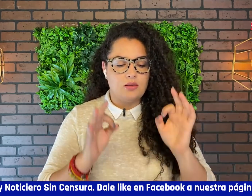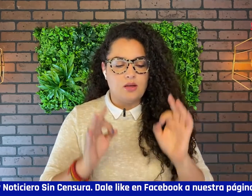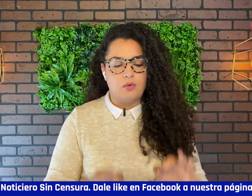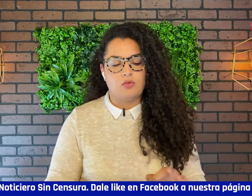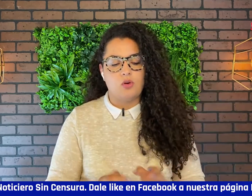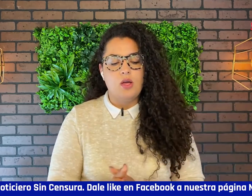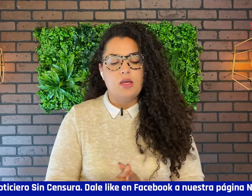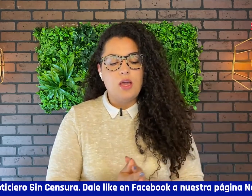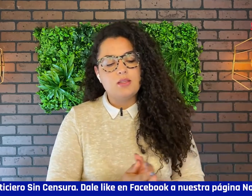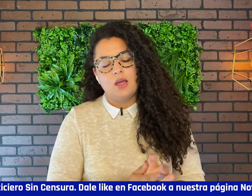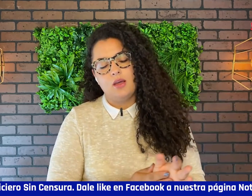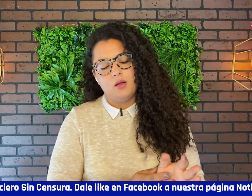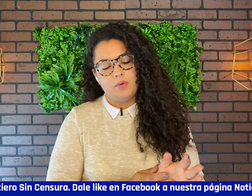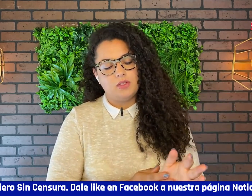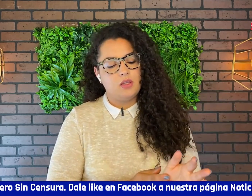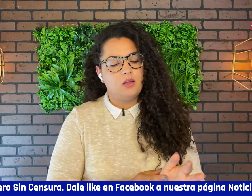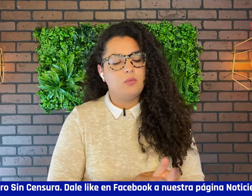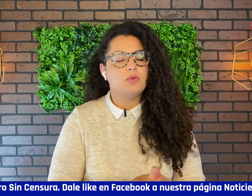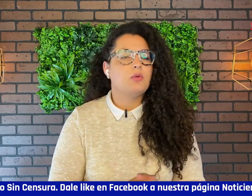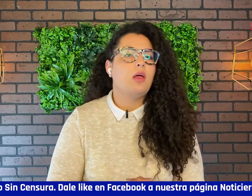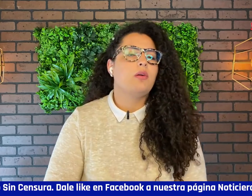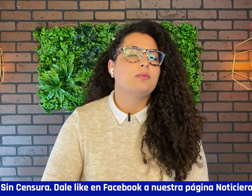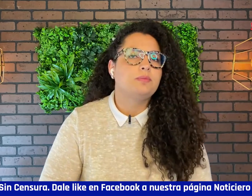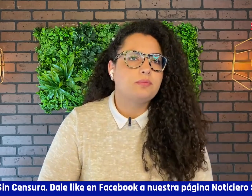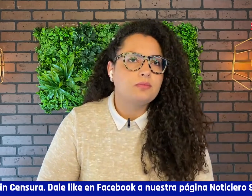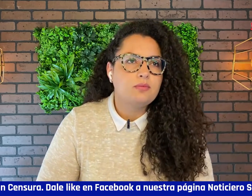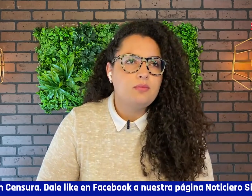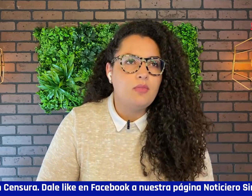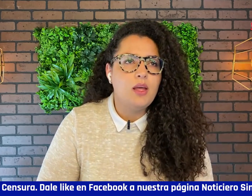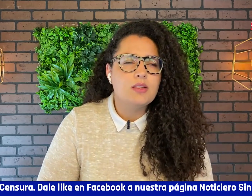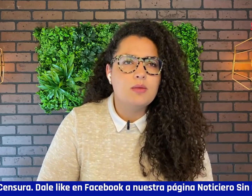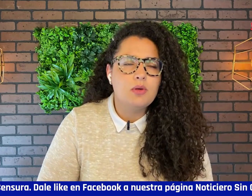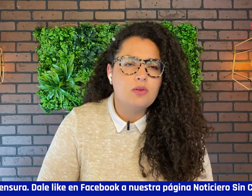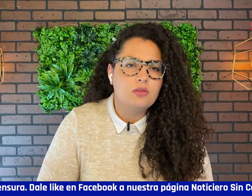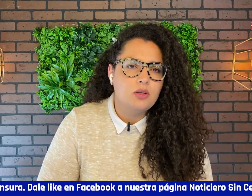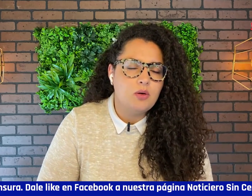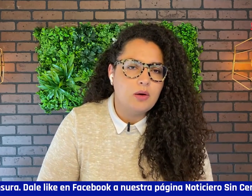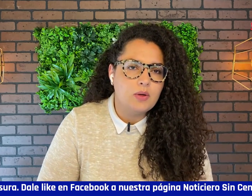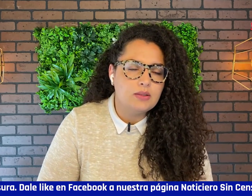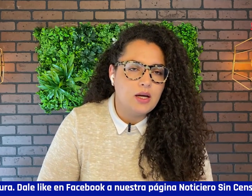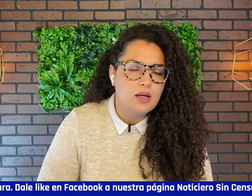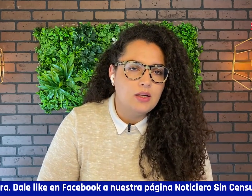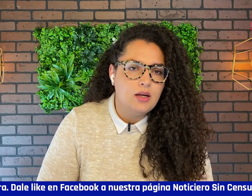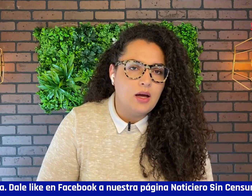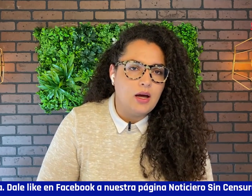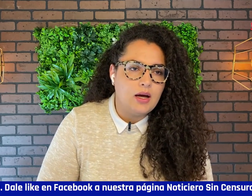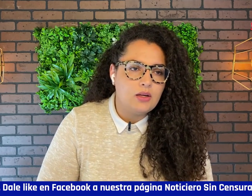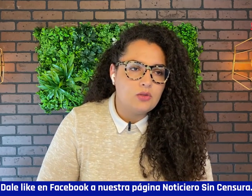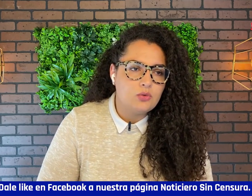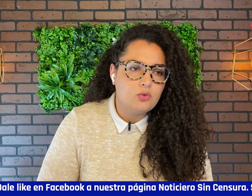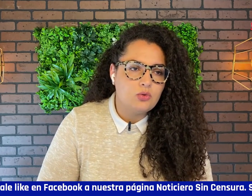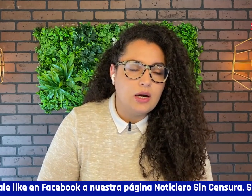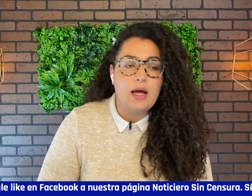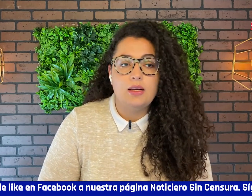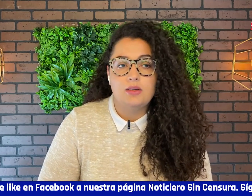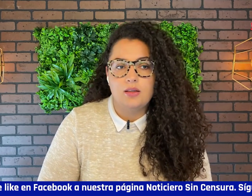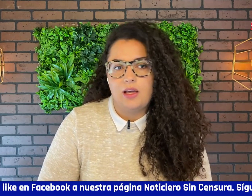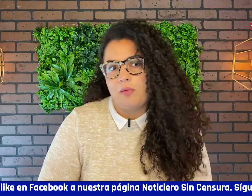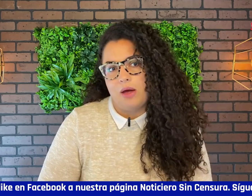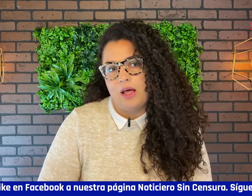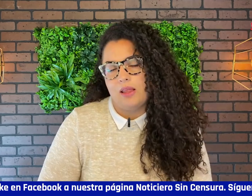poner sabroso. Y es que el presidente López Obrador exhibió de nueva cuenta a su